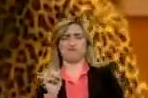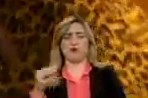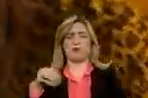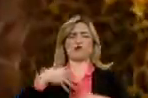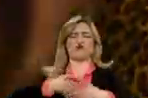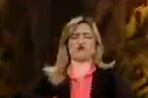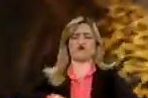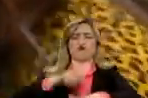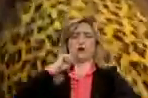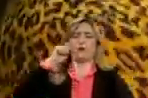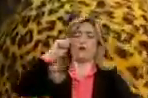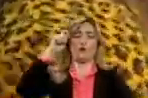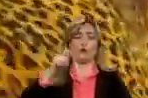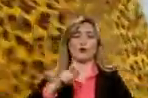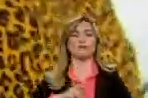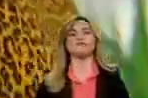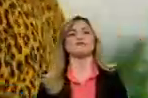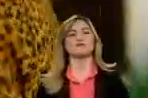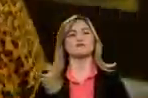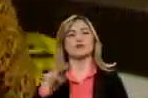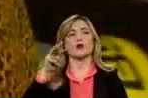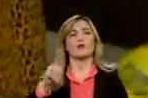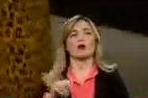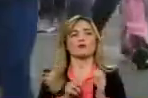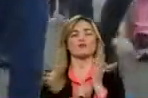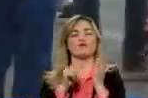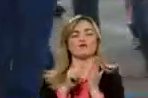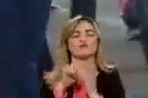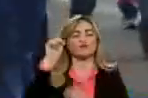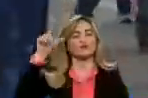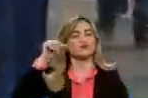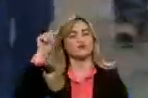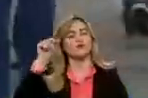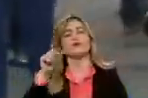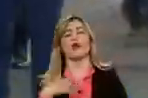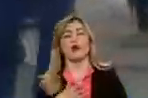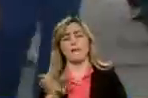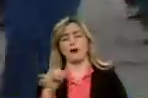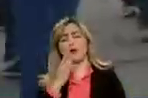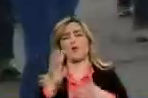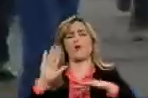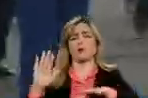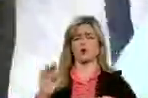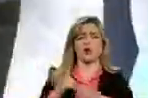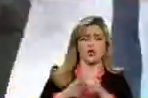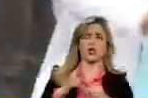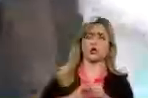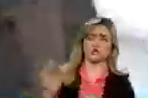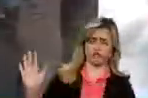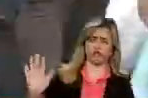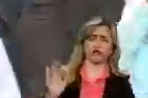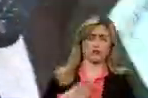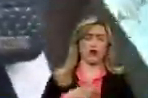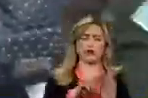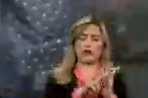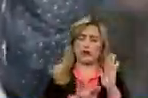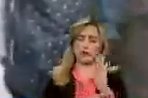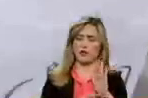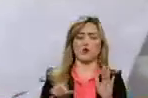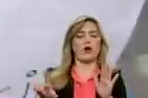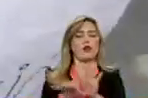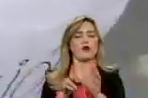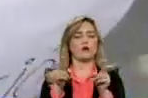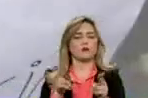en Quito la ministra de Gobierno se comprometió a este viernes concretarlo al dar un paso en la creación del reglamento que hará que se cumpla la ley